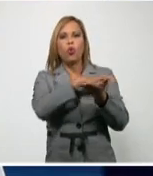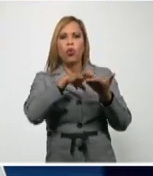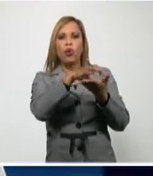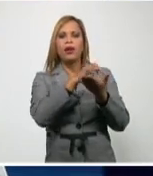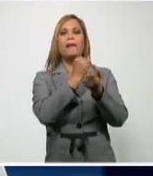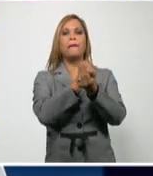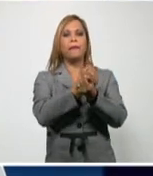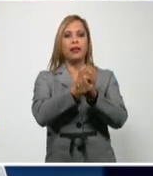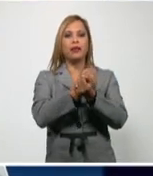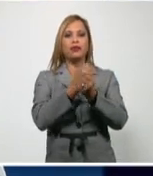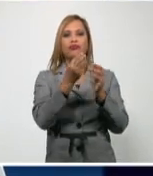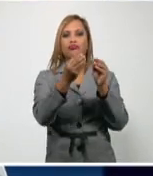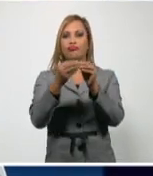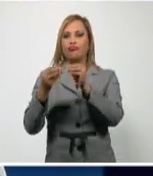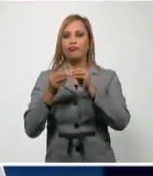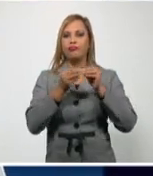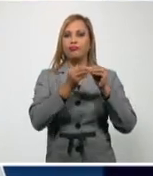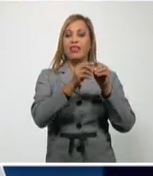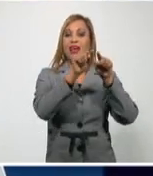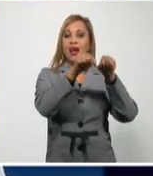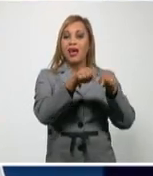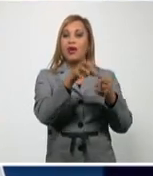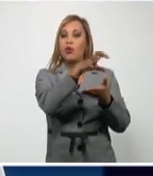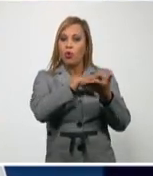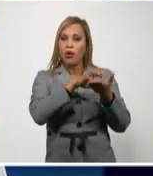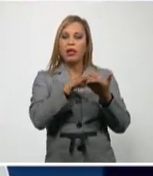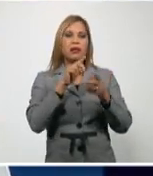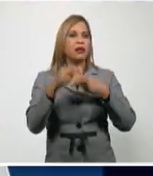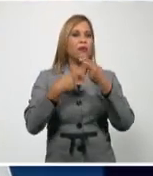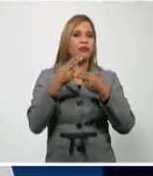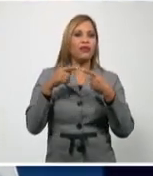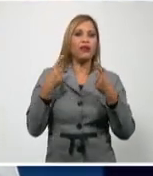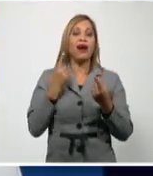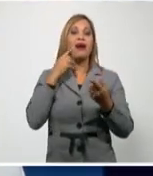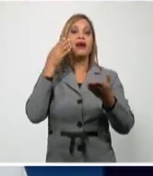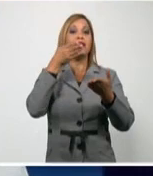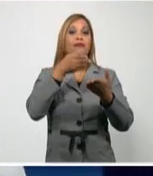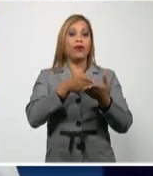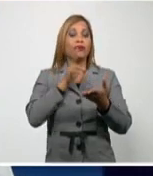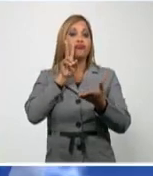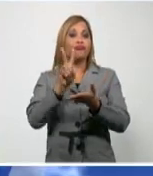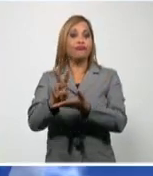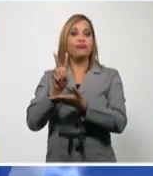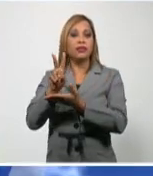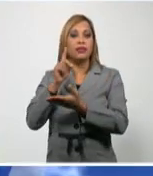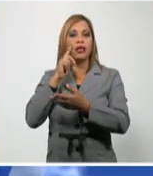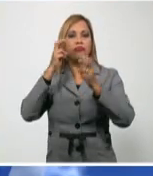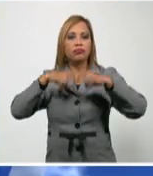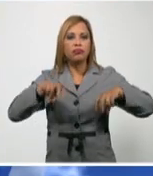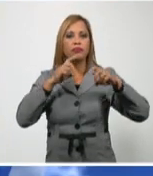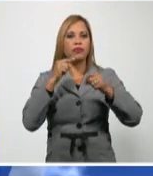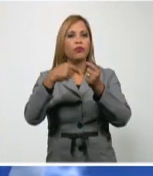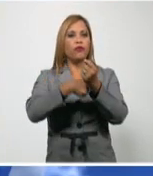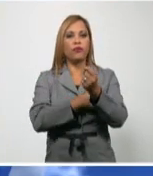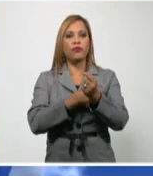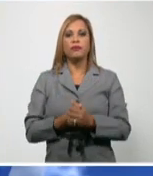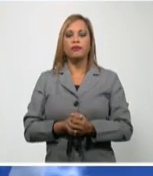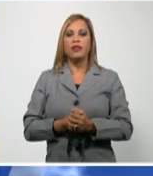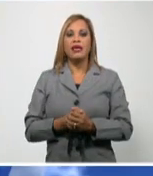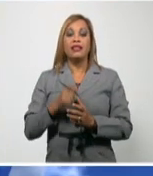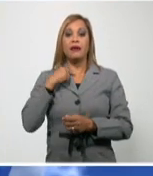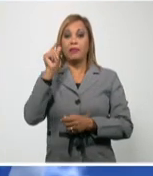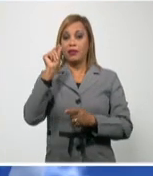riesgo para la transmisión, y en esos lugares estamos haciendo intervenciones con estudios estratificados. De los 1.746 casos